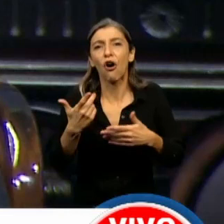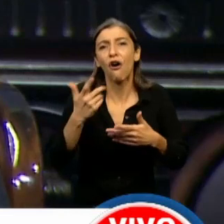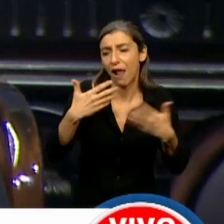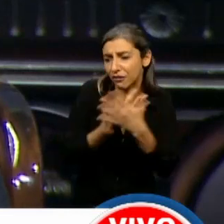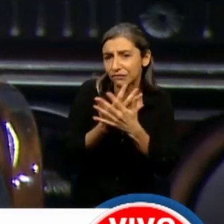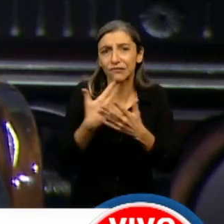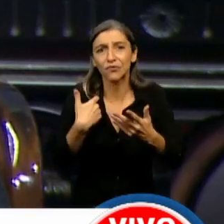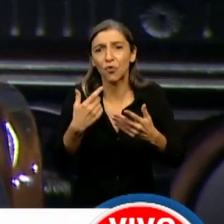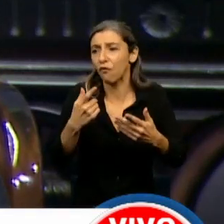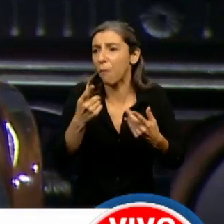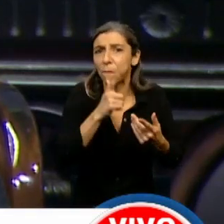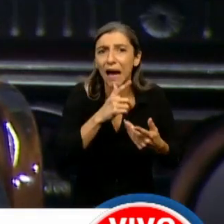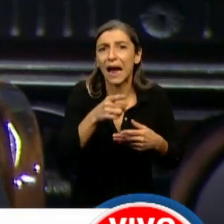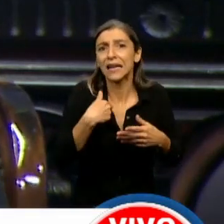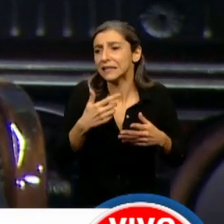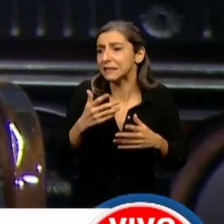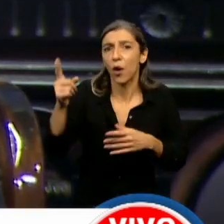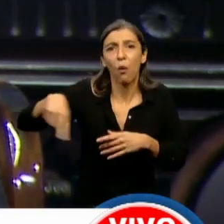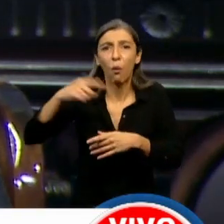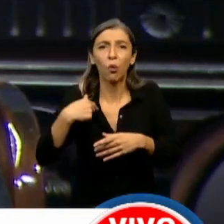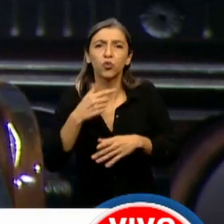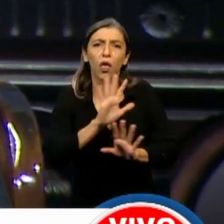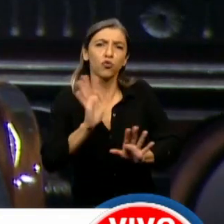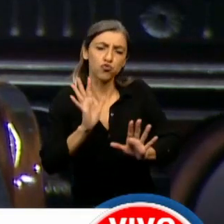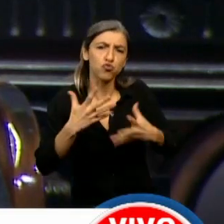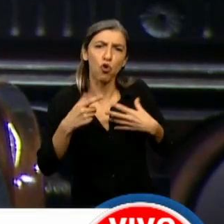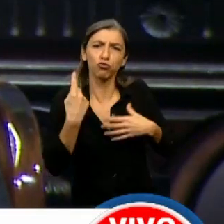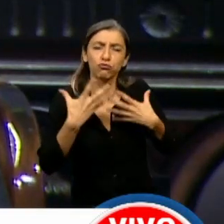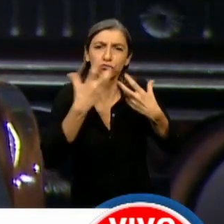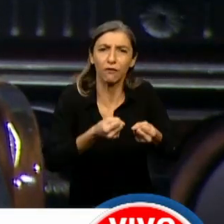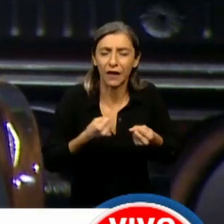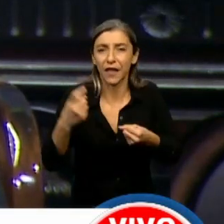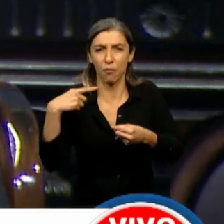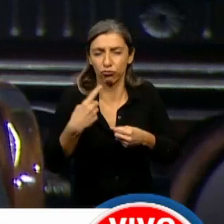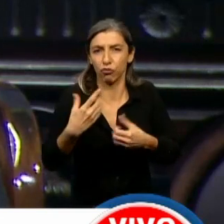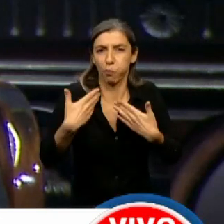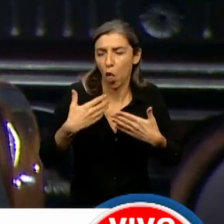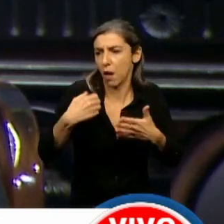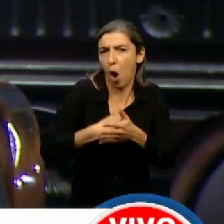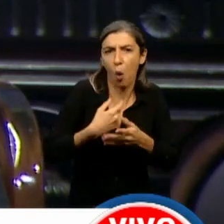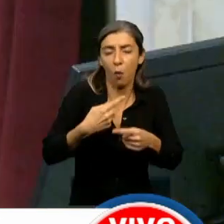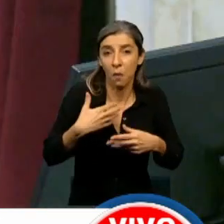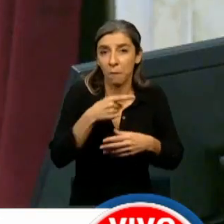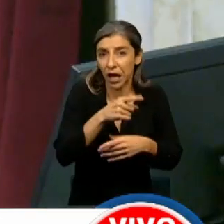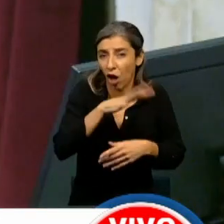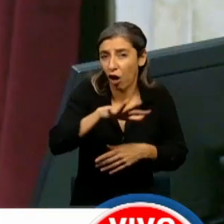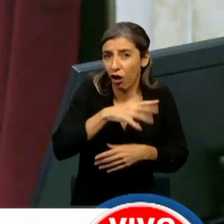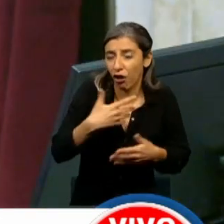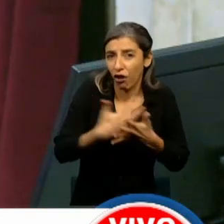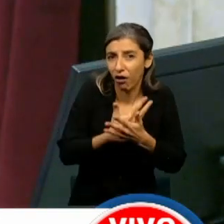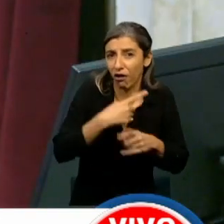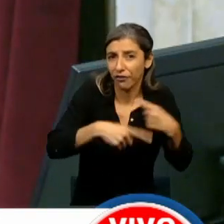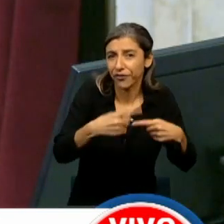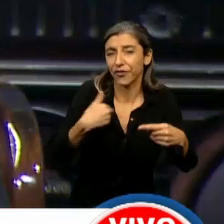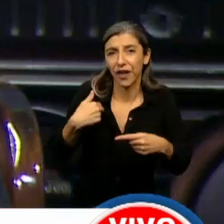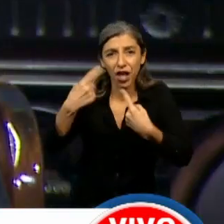digan que son los defensores y los garantes de que no van a llevarse adelante los abusos y las injusticias que